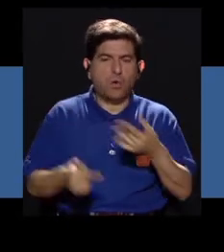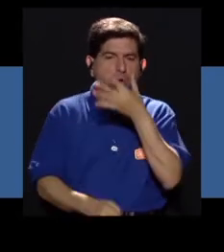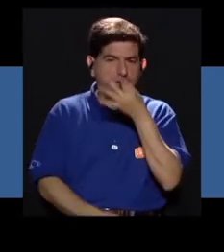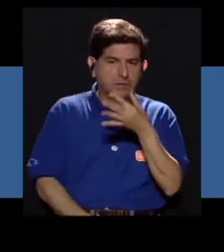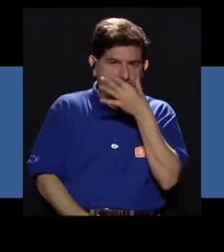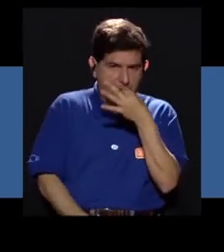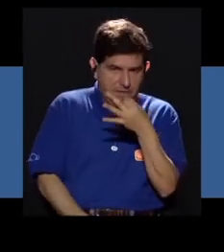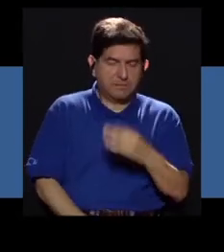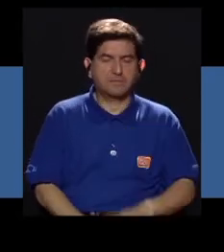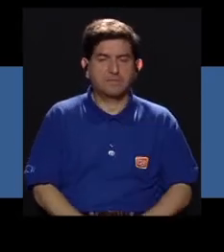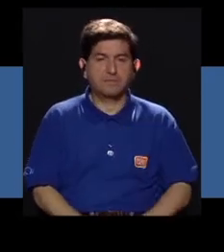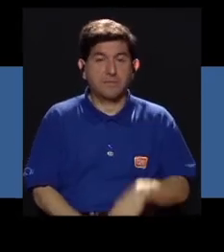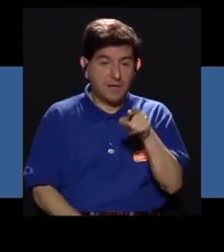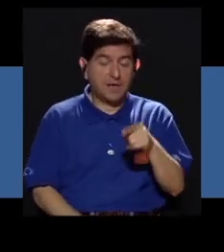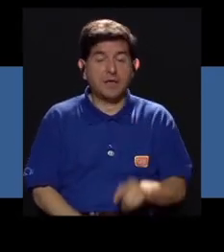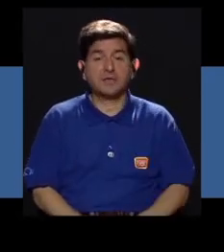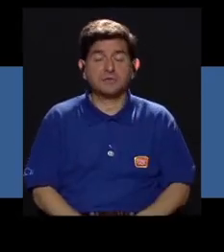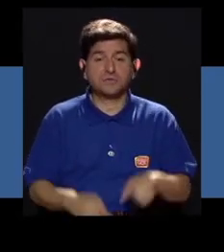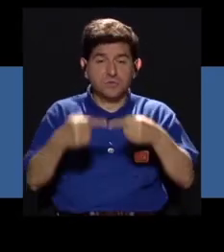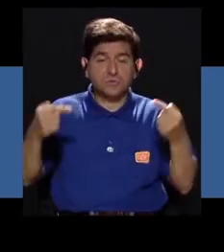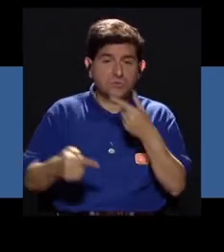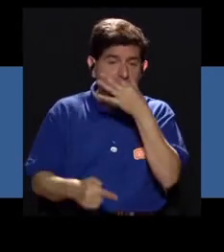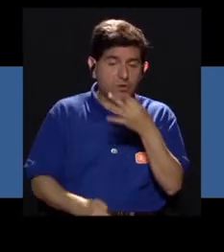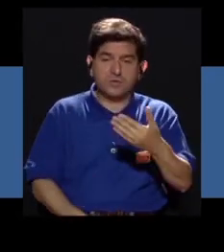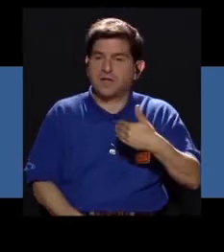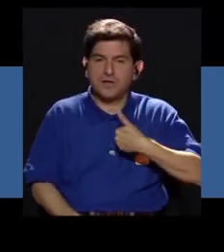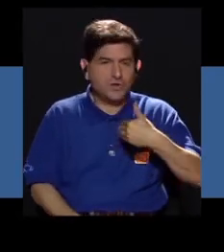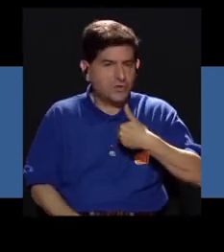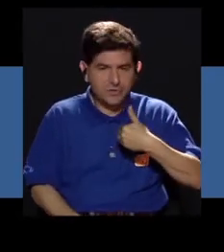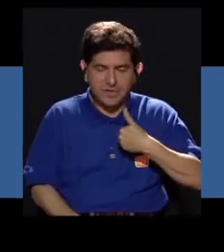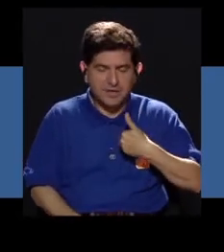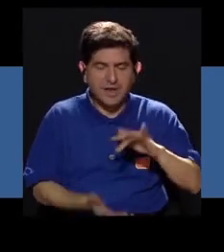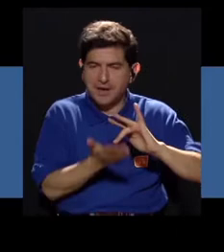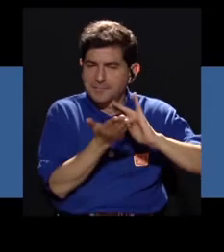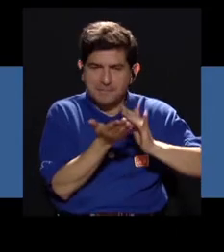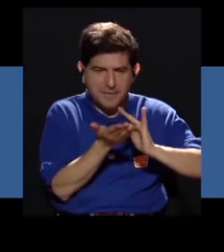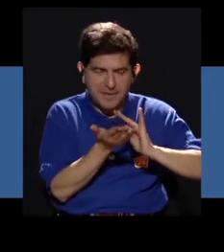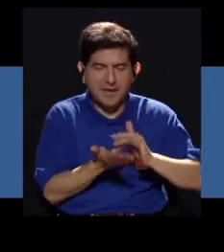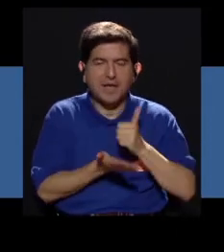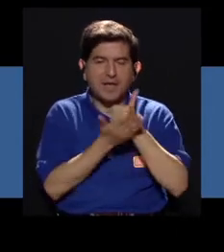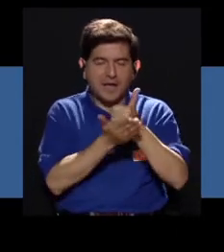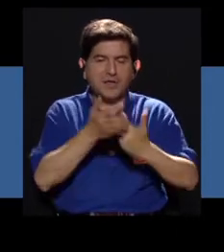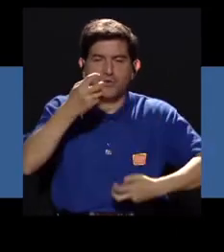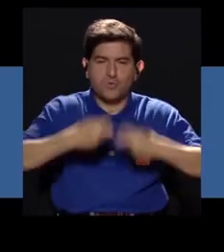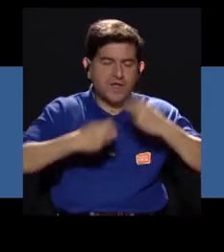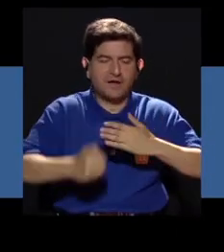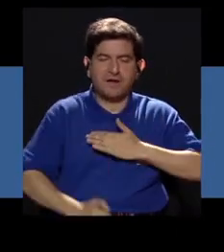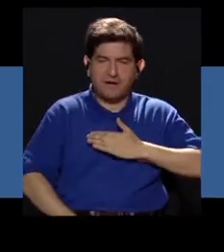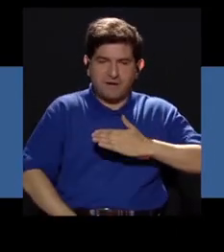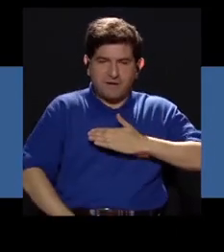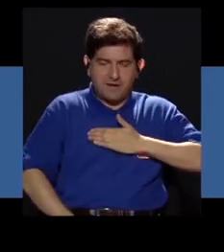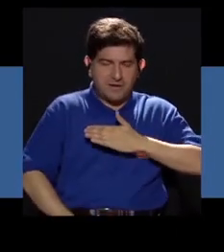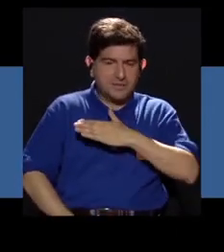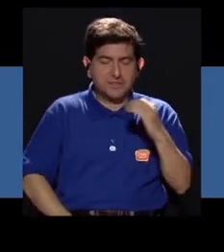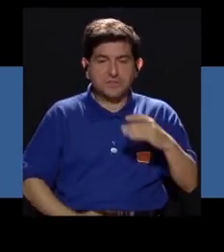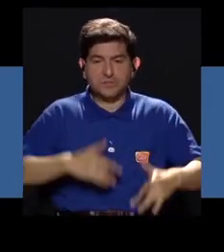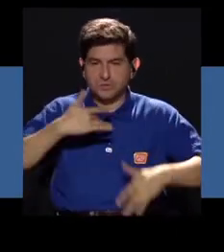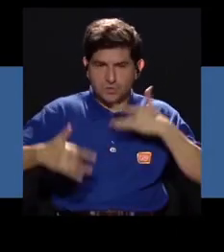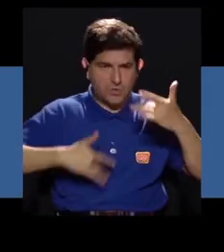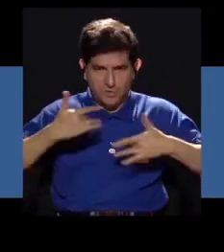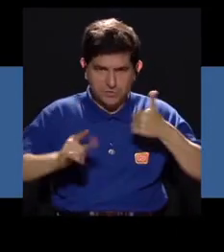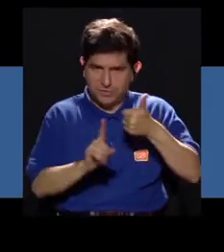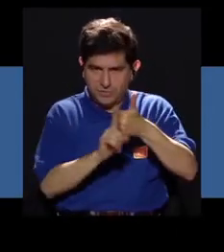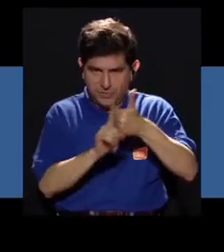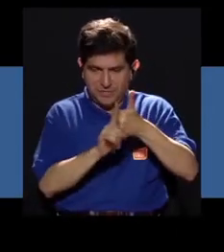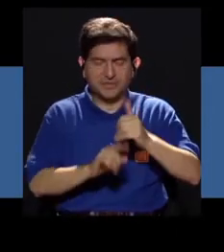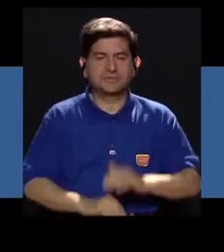medicamentos antigripales, por ejemplo, porque los antigripales no contienen medicamentos que alivien una crisis de asma o que alivien